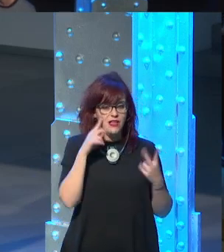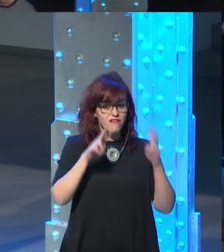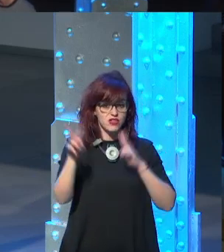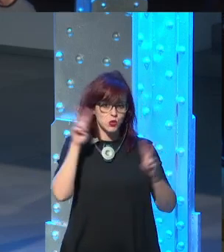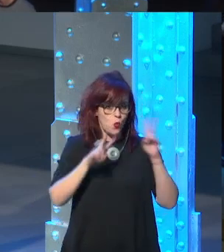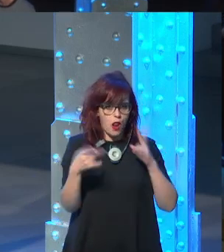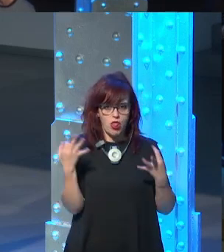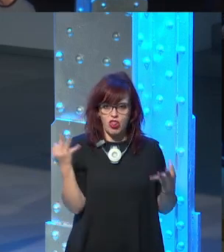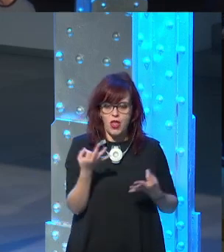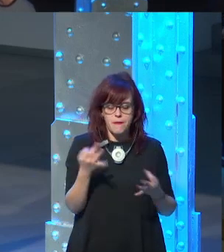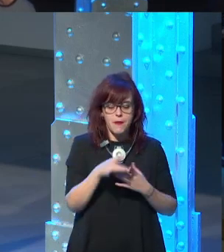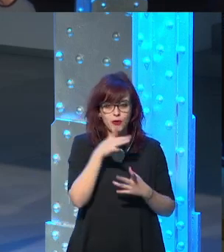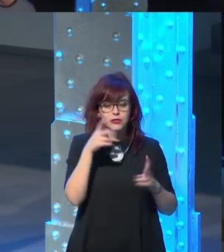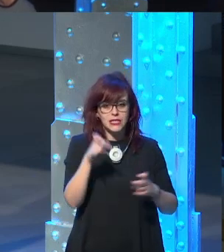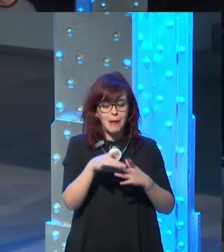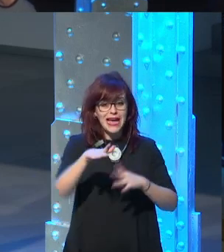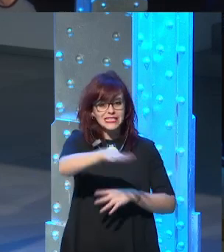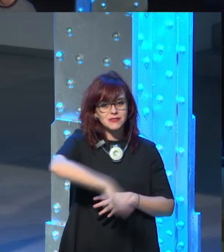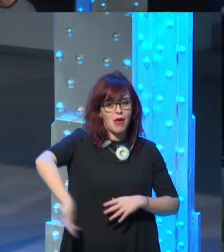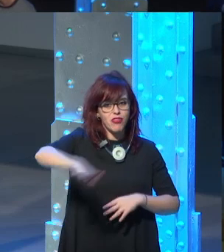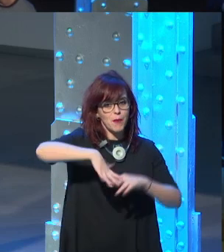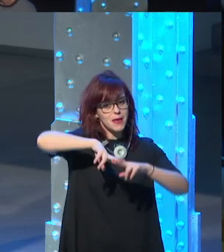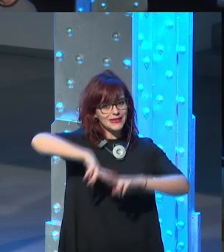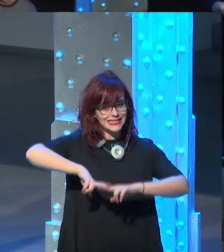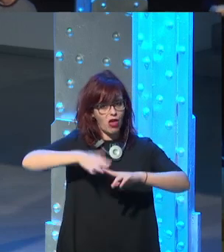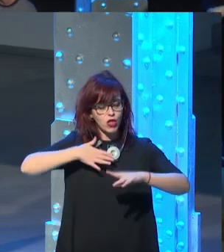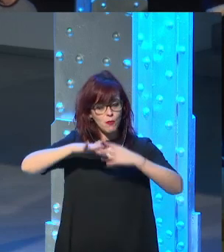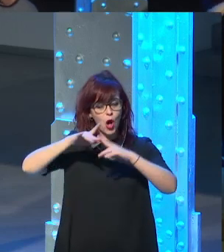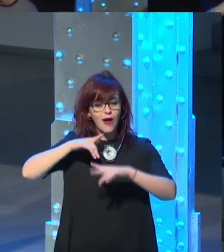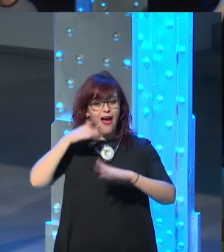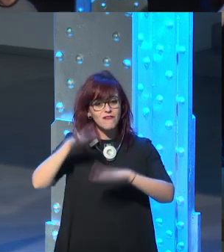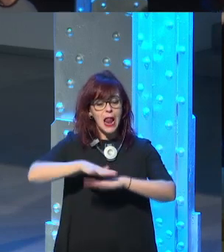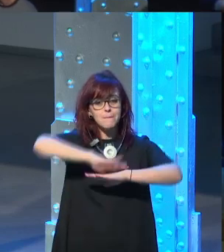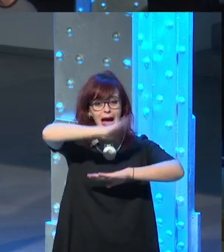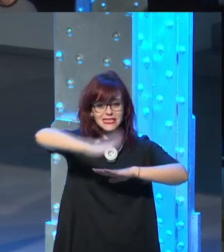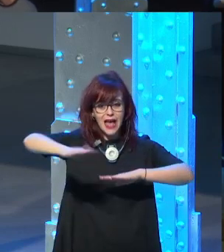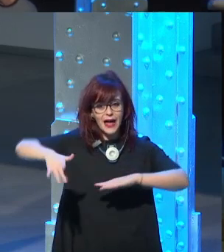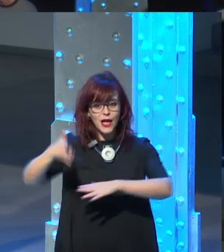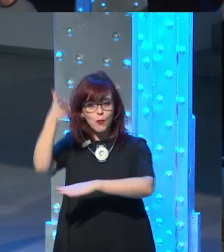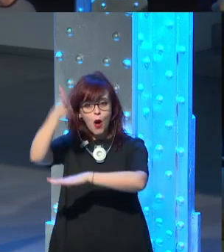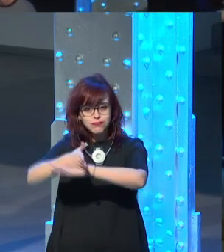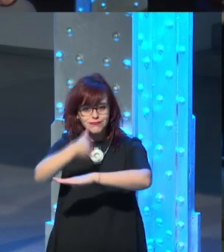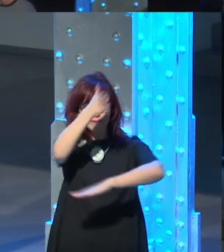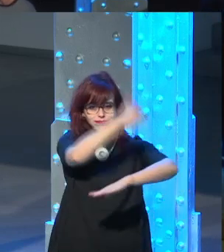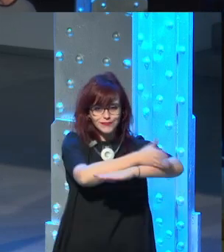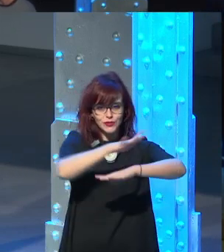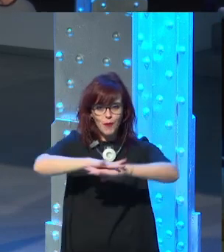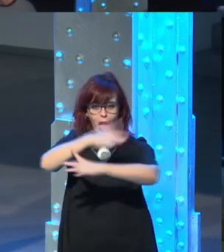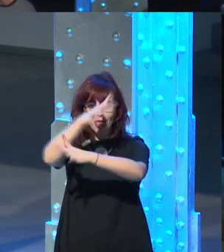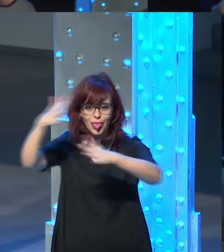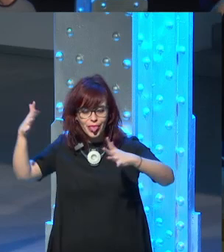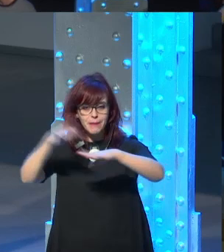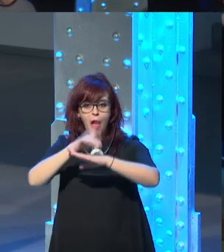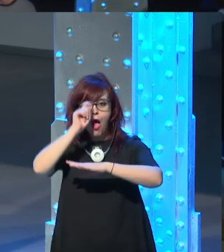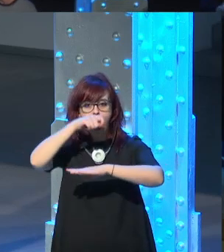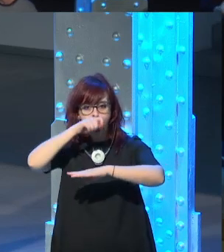no plasmara pues toda la componente espacial que tiene mi investigación, porque al final trabajo en paisajes fragmentados, hay movimientos, distintas especies